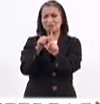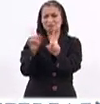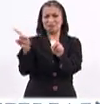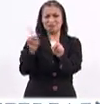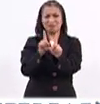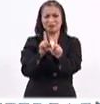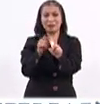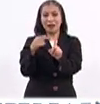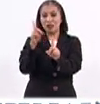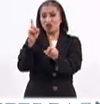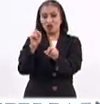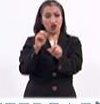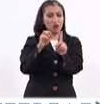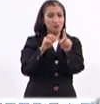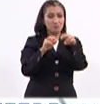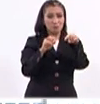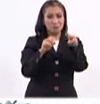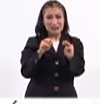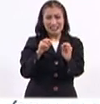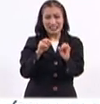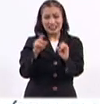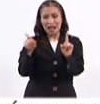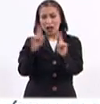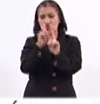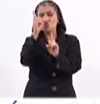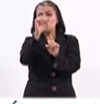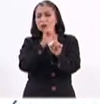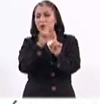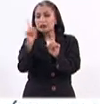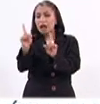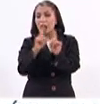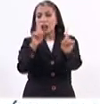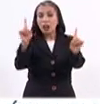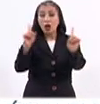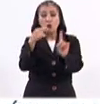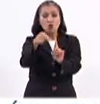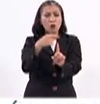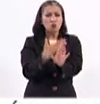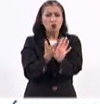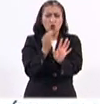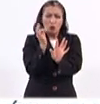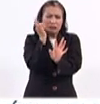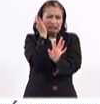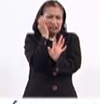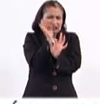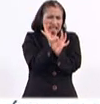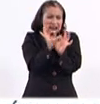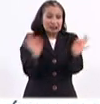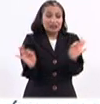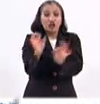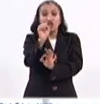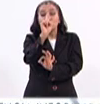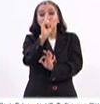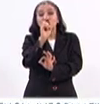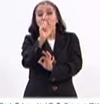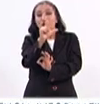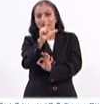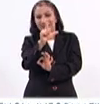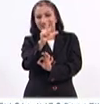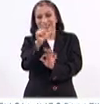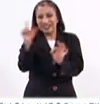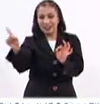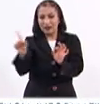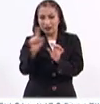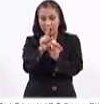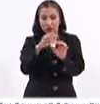entonces, entre toda la multitud de sonidos existía uno en especial. Un sonido muy agudo, demasiado, y ese se llamaba Sol. Y